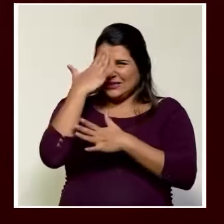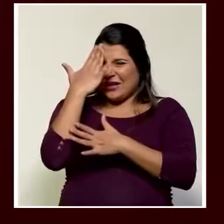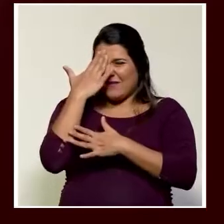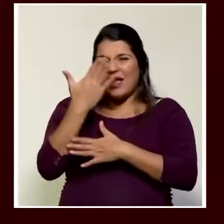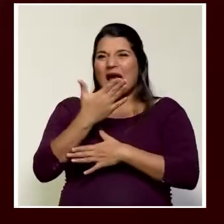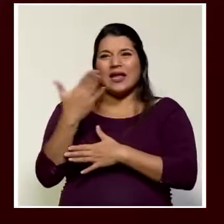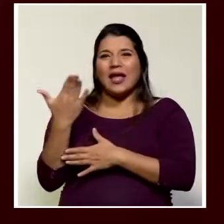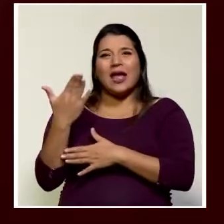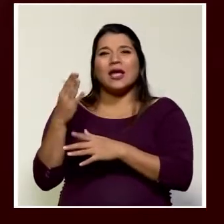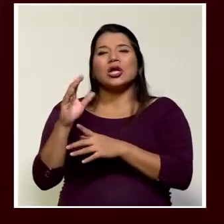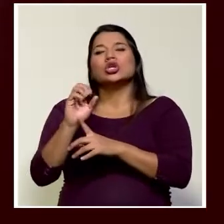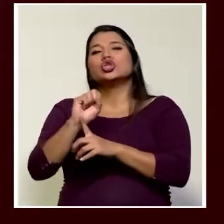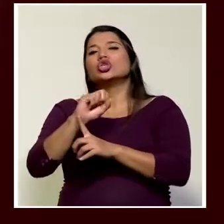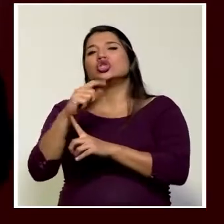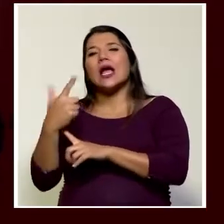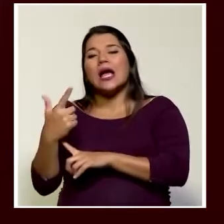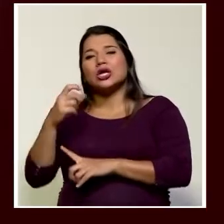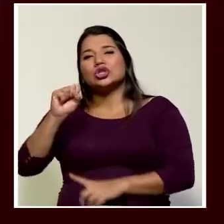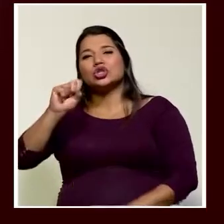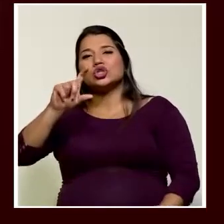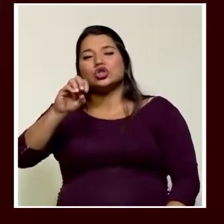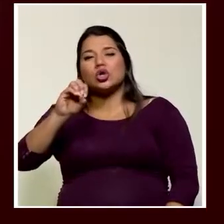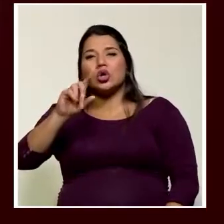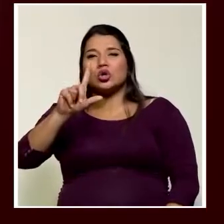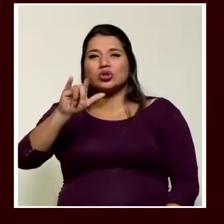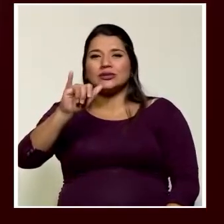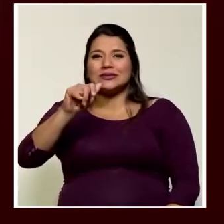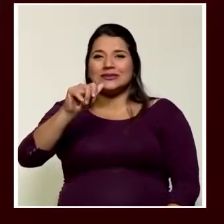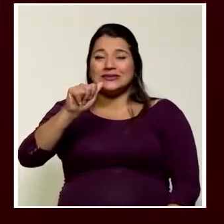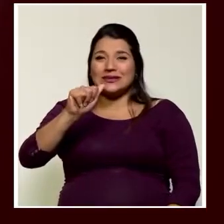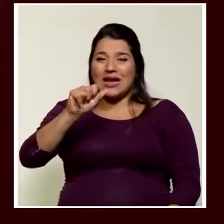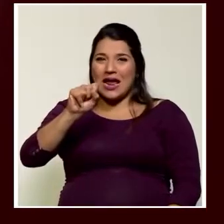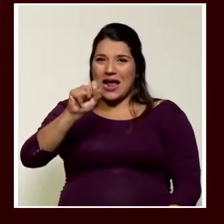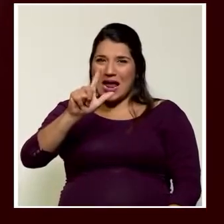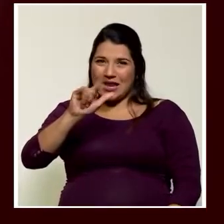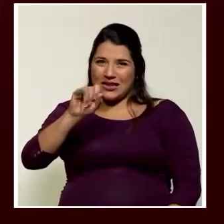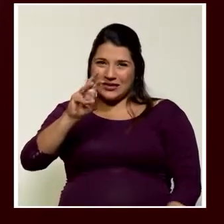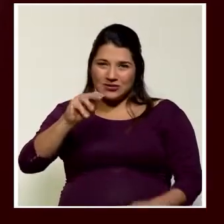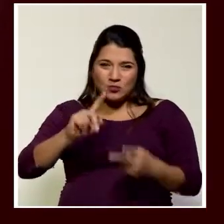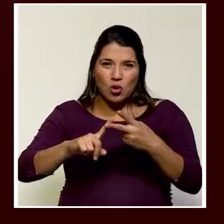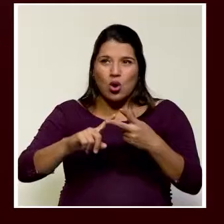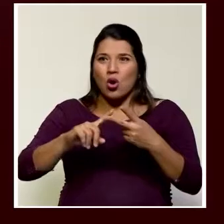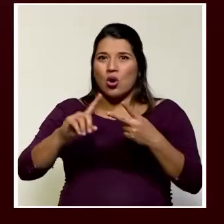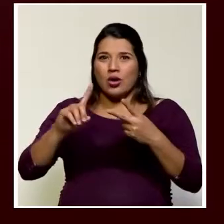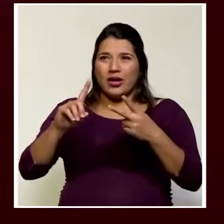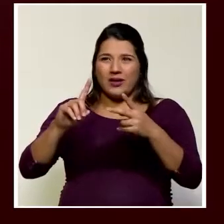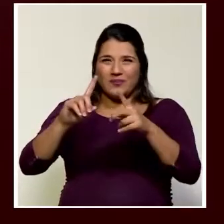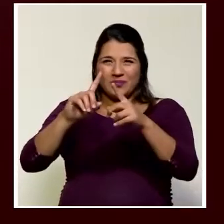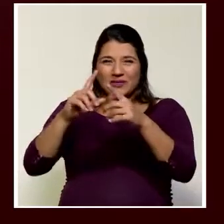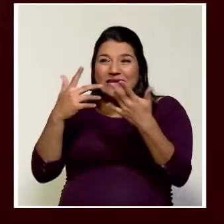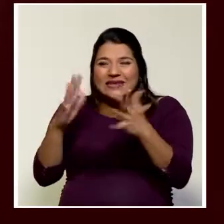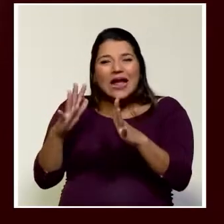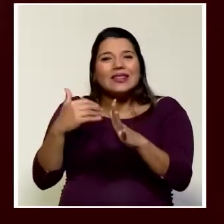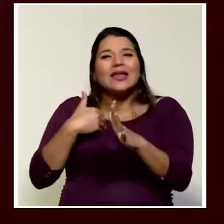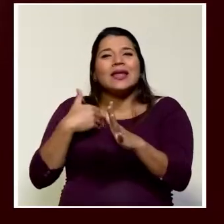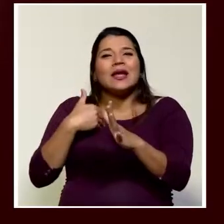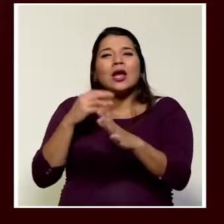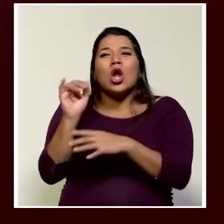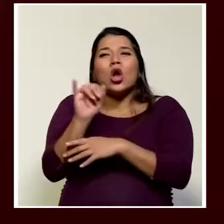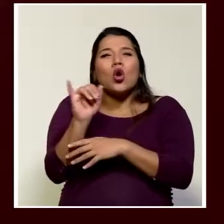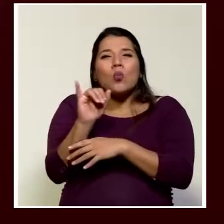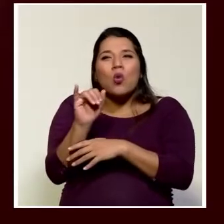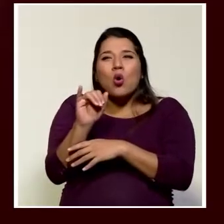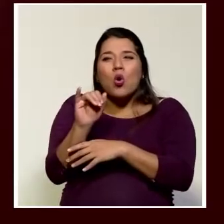izquierda, lo que era el liberalismo, etc. Hoy parece más un concurso, en algunos casos,